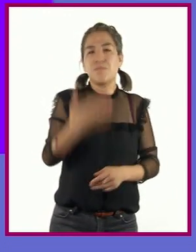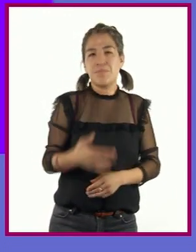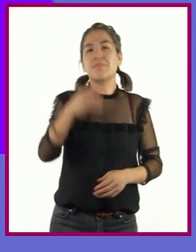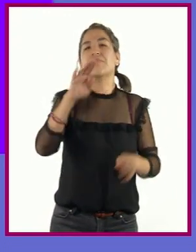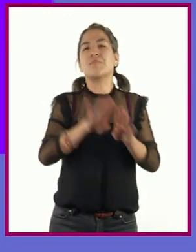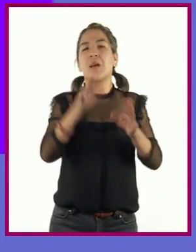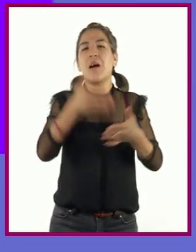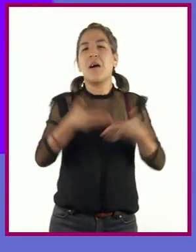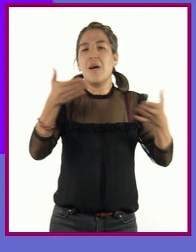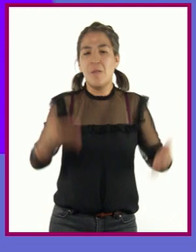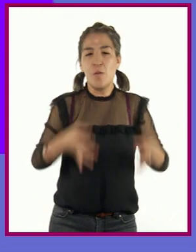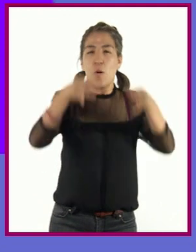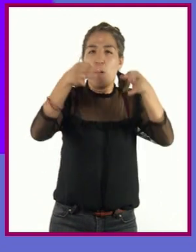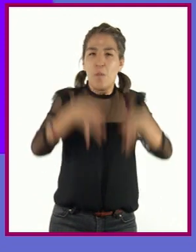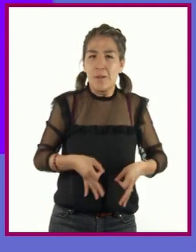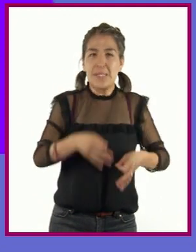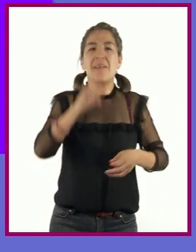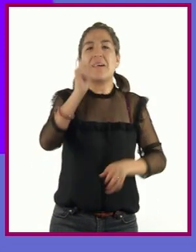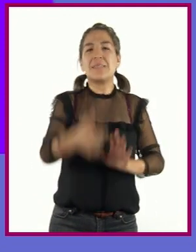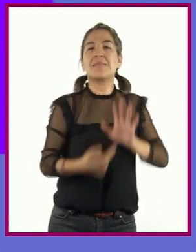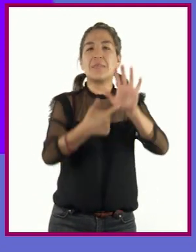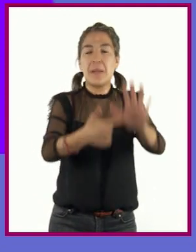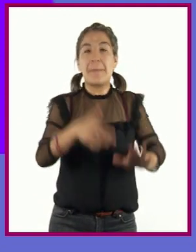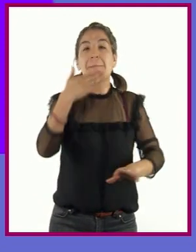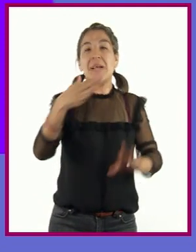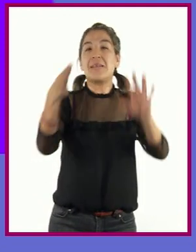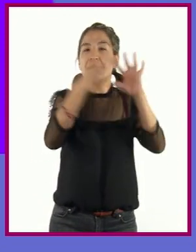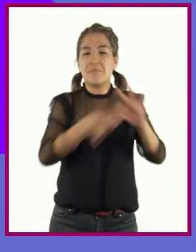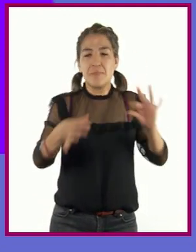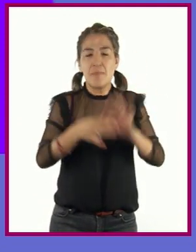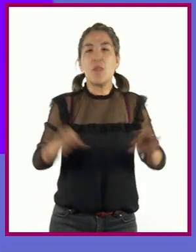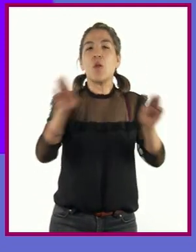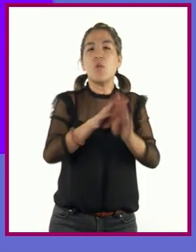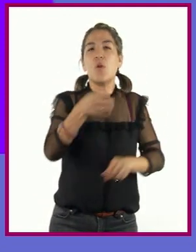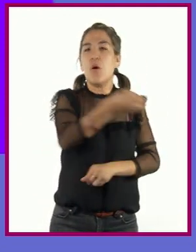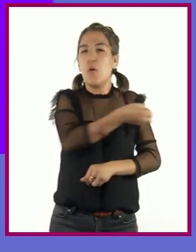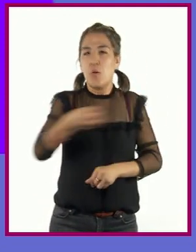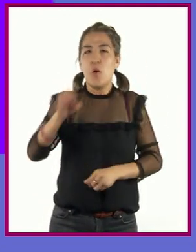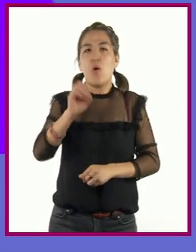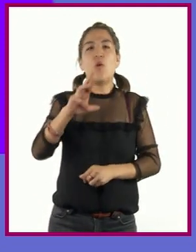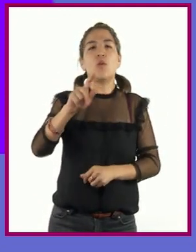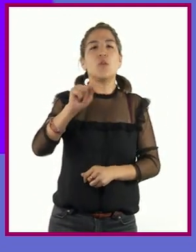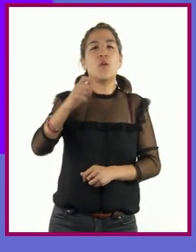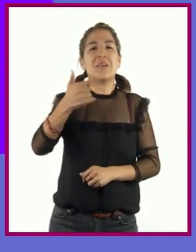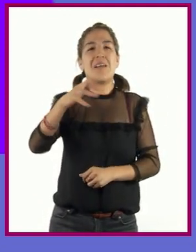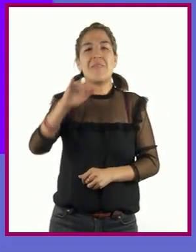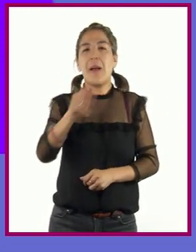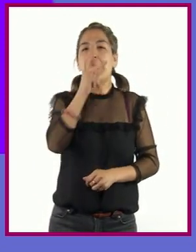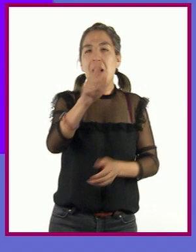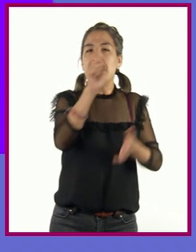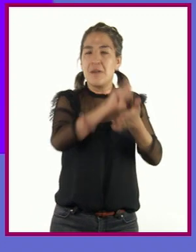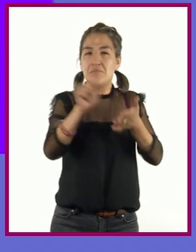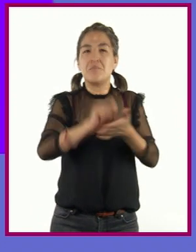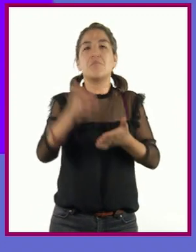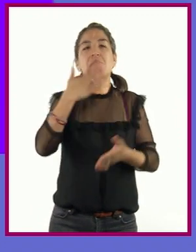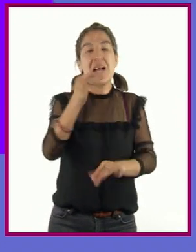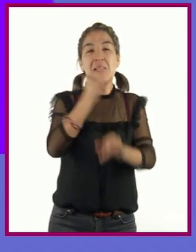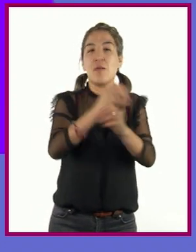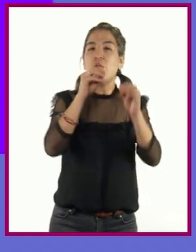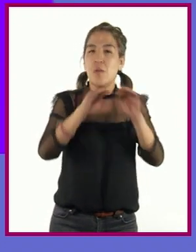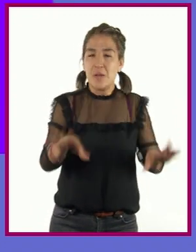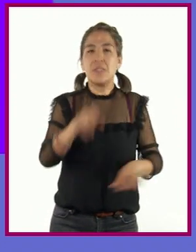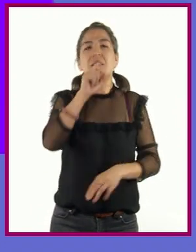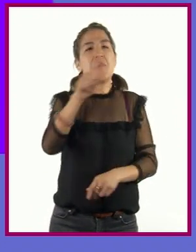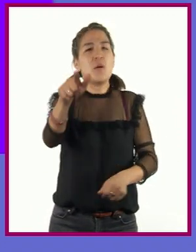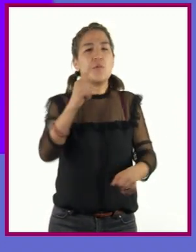actuales, originales, que presenten la correcta redacción y ortografía, que citen a sus fuentes de información, además